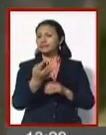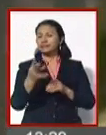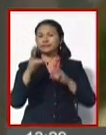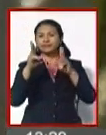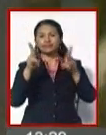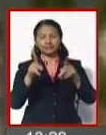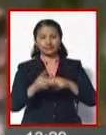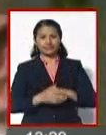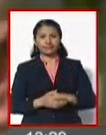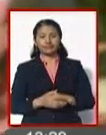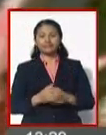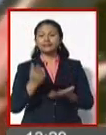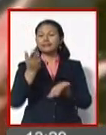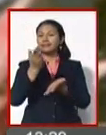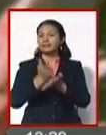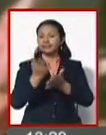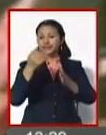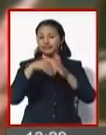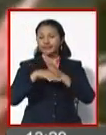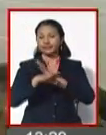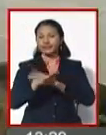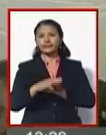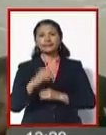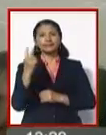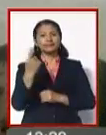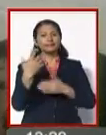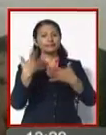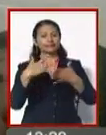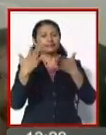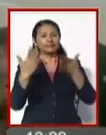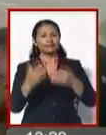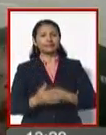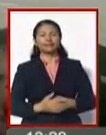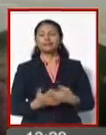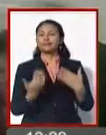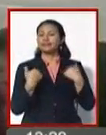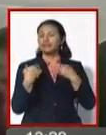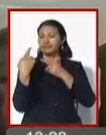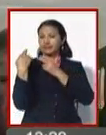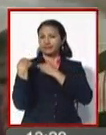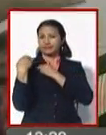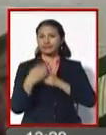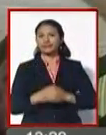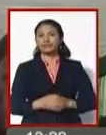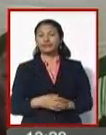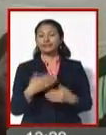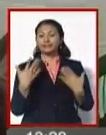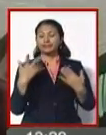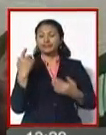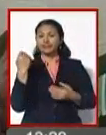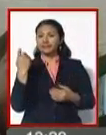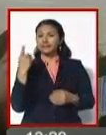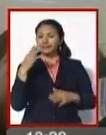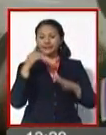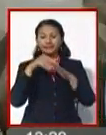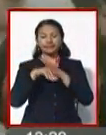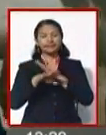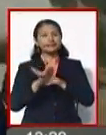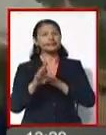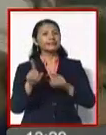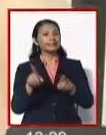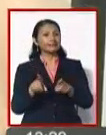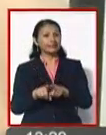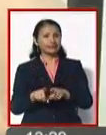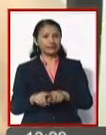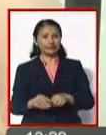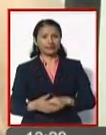juntas vecinales obstaculicen el ingreso a un estudiante, tienen responsabilidades. He entendido de que no lo dejan ingresar. Ante